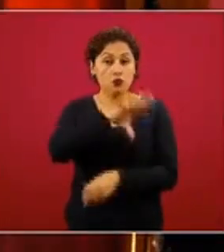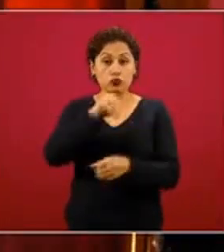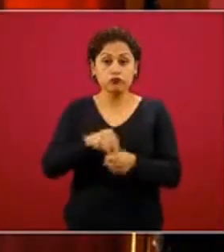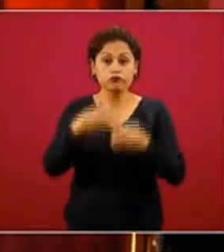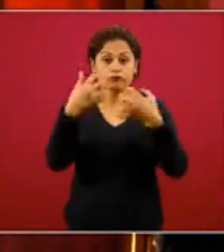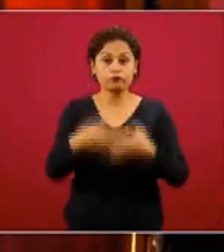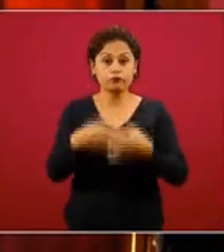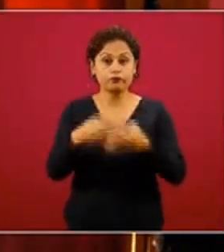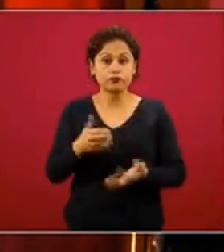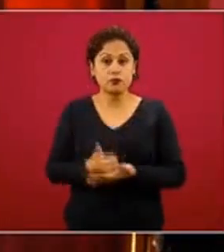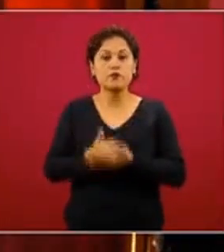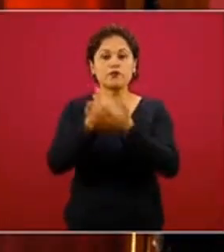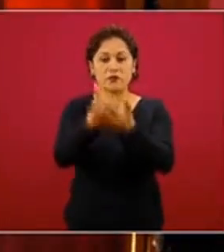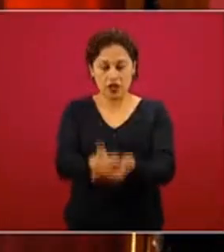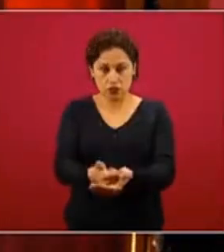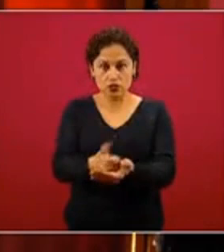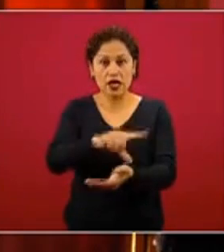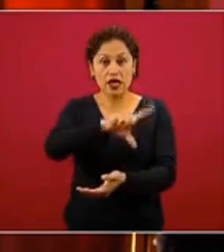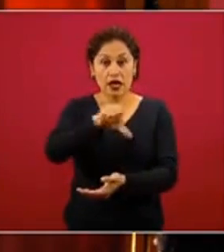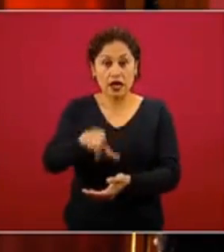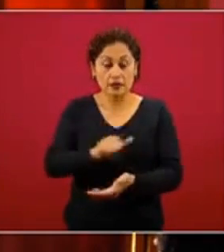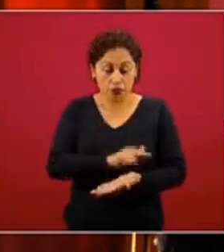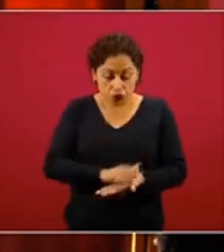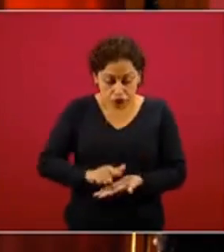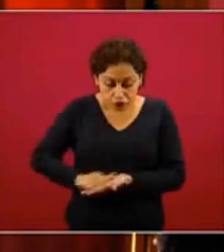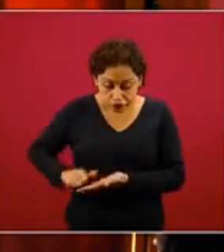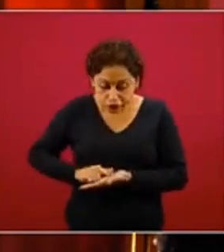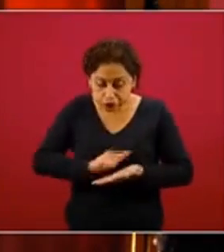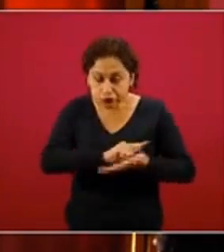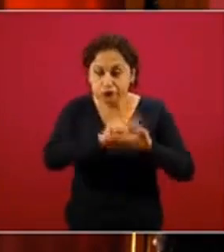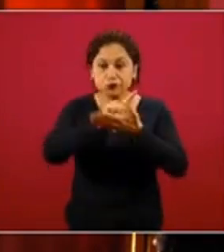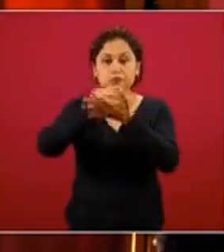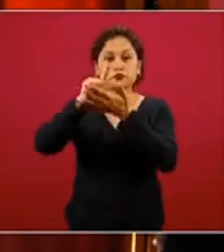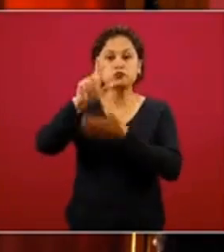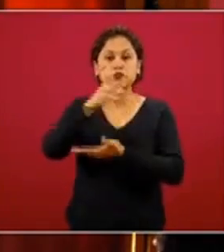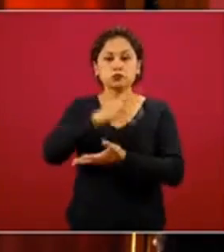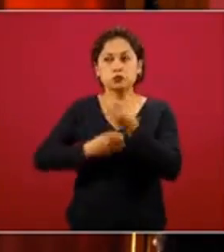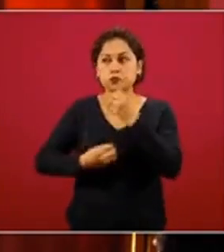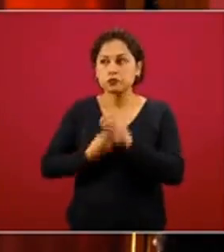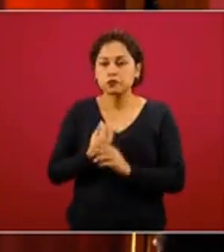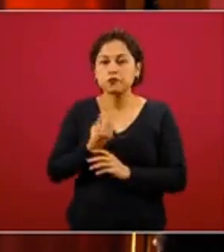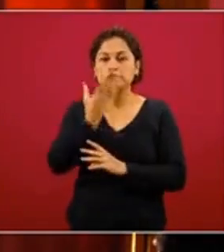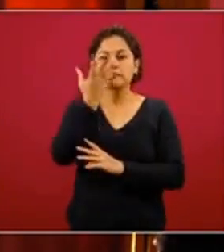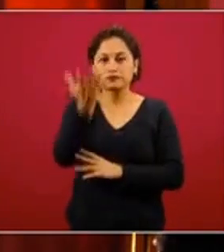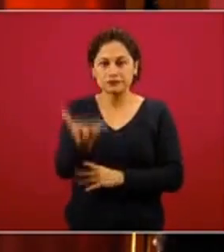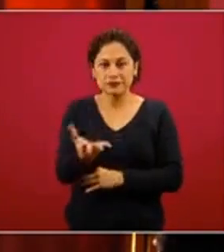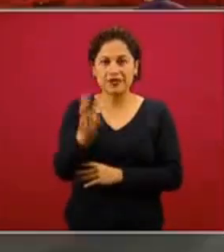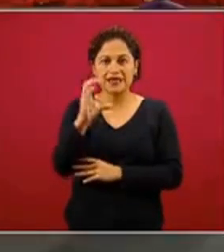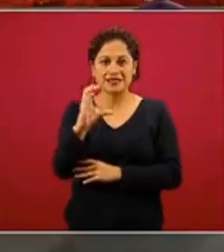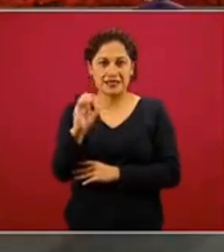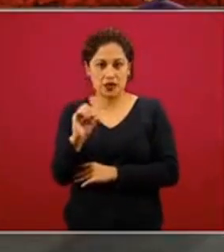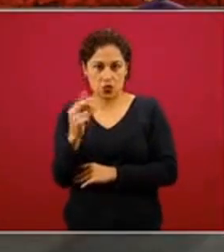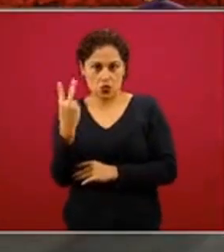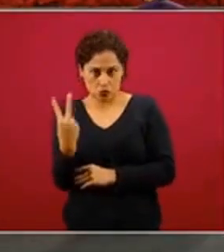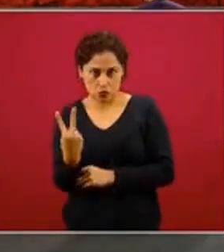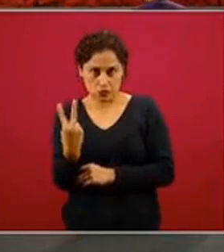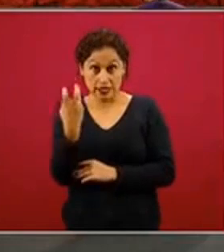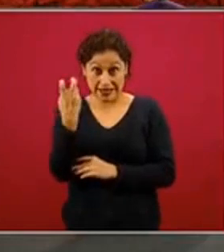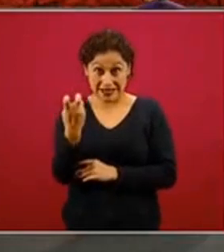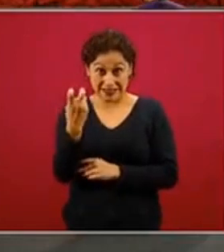la salida ya procesado del CO2. Esta es la función del neumocito 1, pero el neumocito